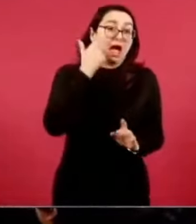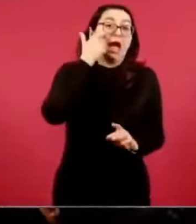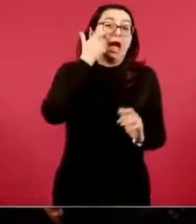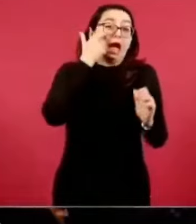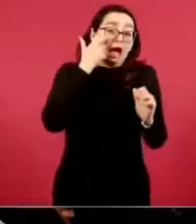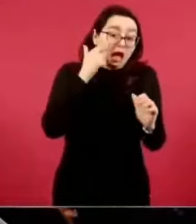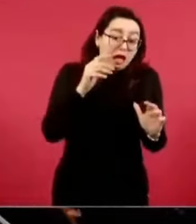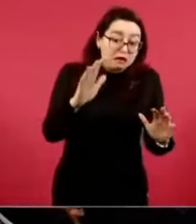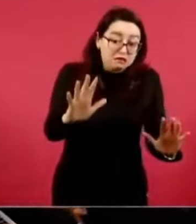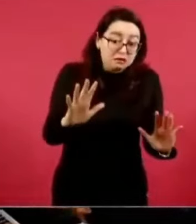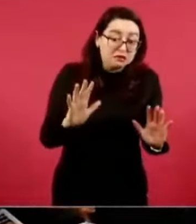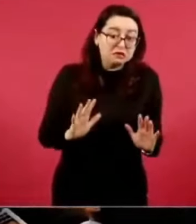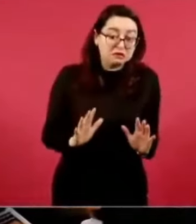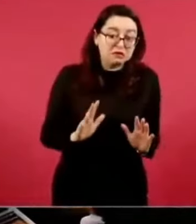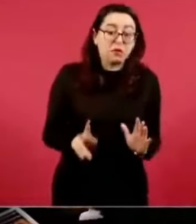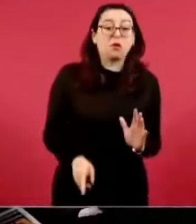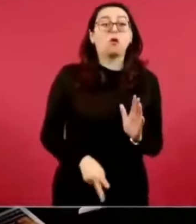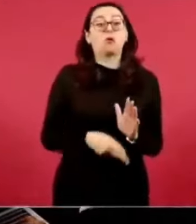tema